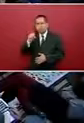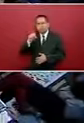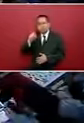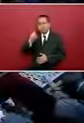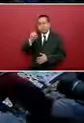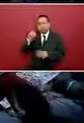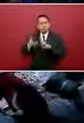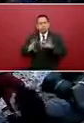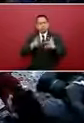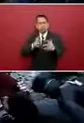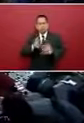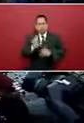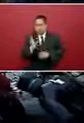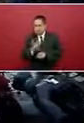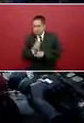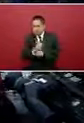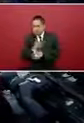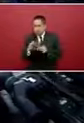situación.